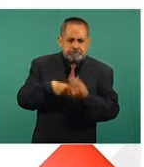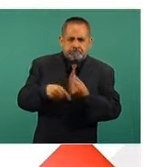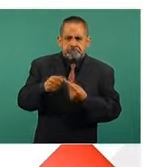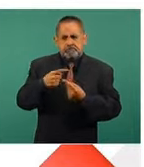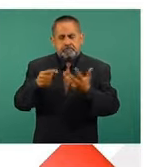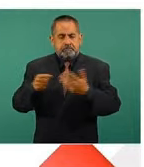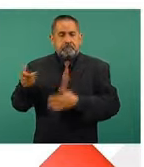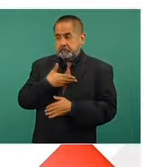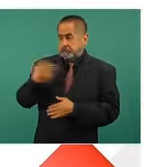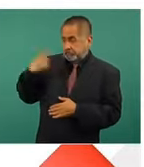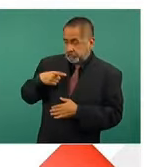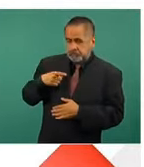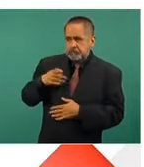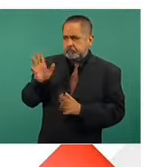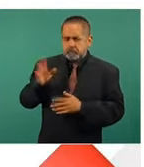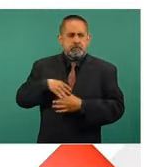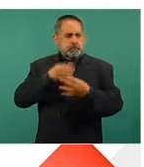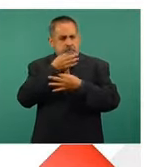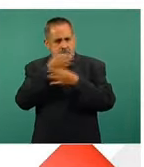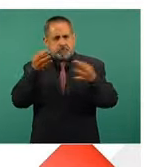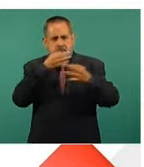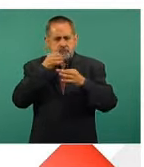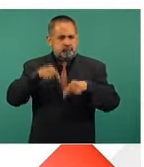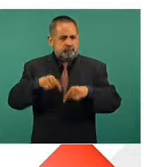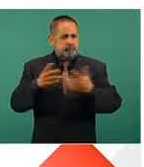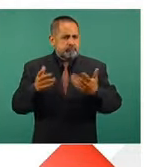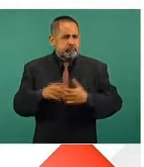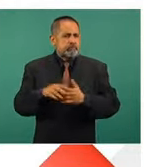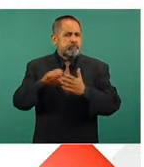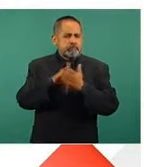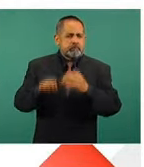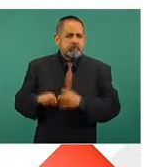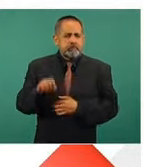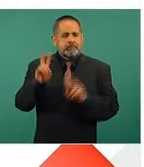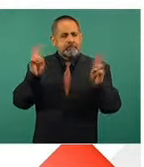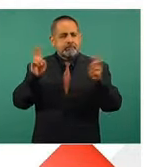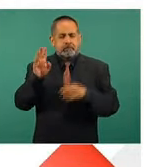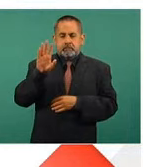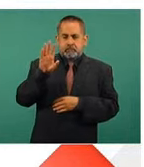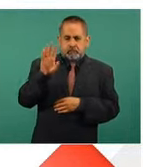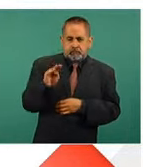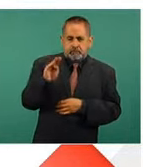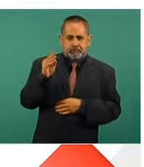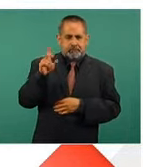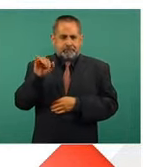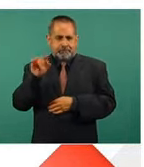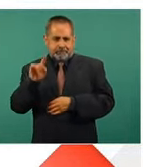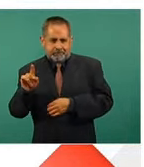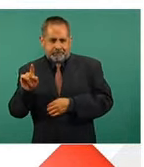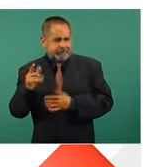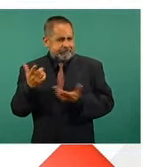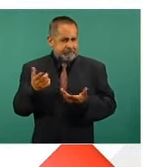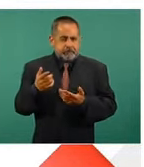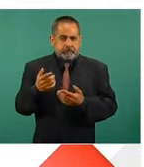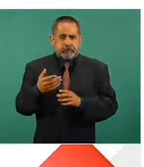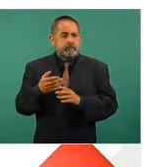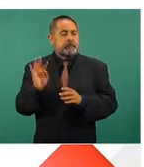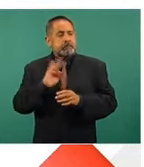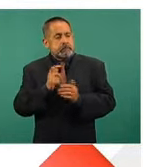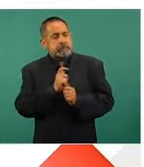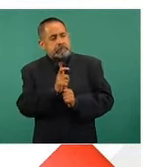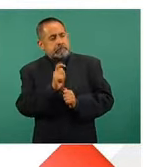presidente, incluso algunos los hemos anunciado aquí mismo. Está el caso de 90-10, que son liquidación anticipada, donde al final del periodo de